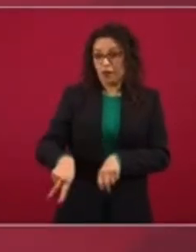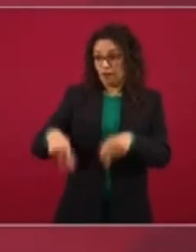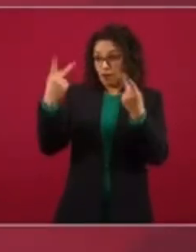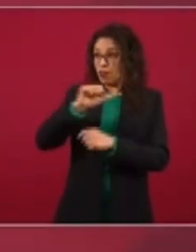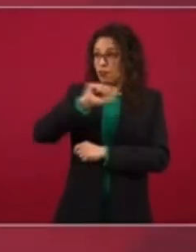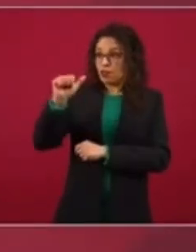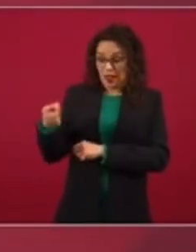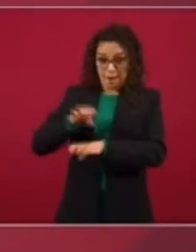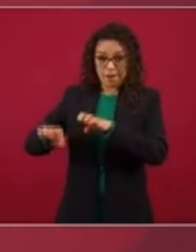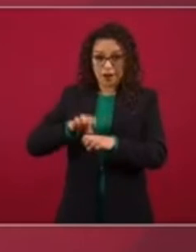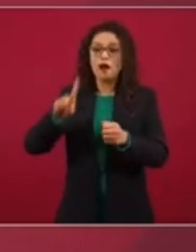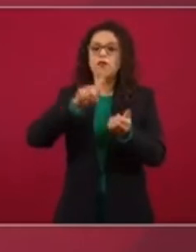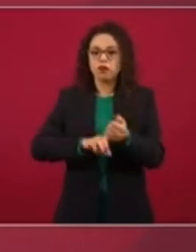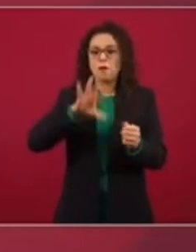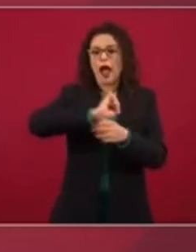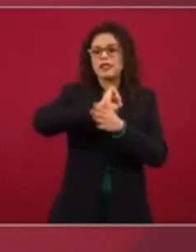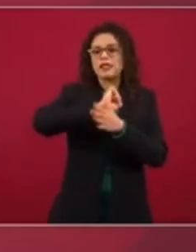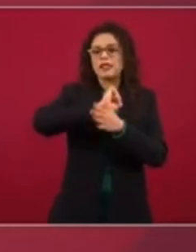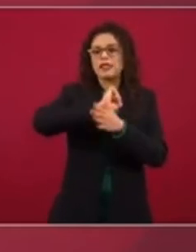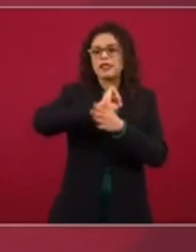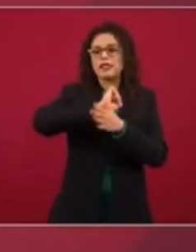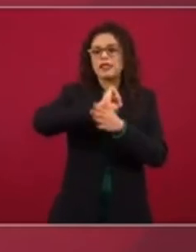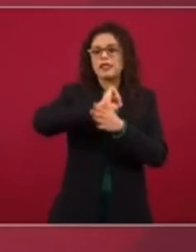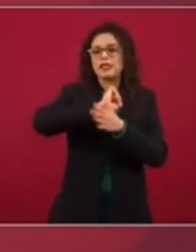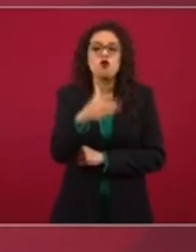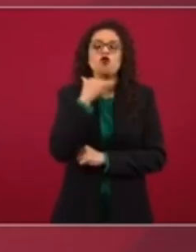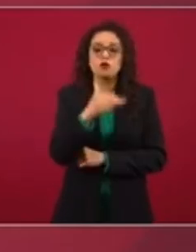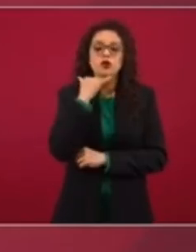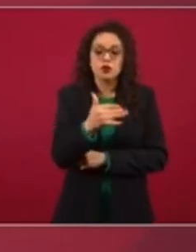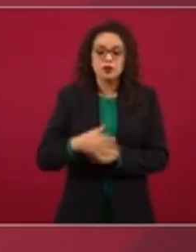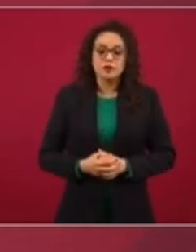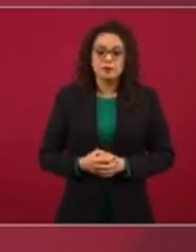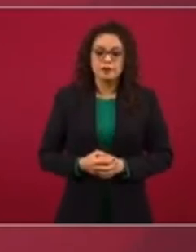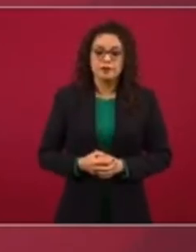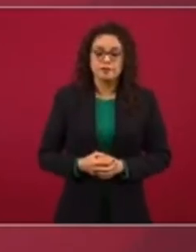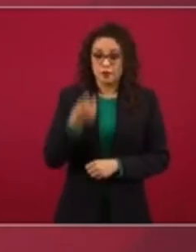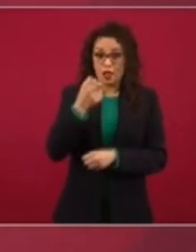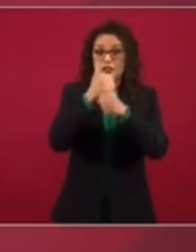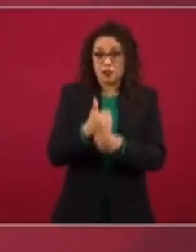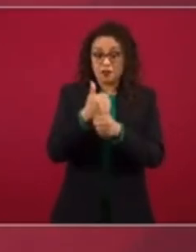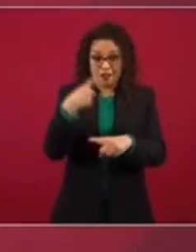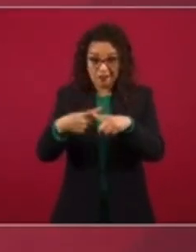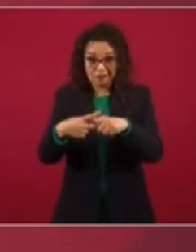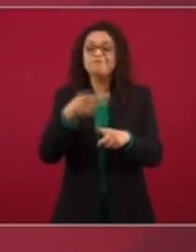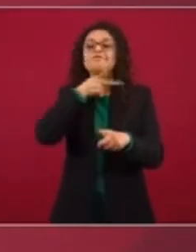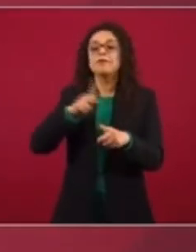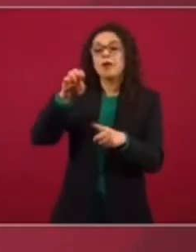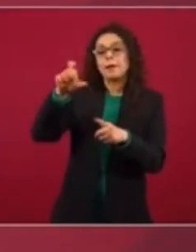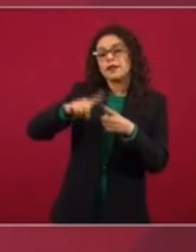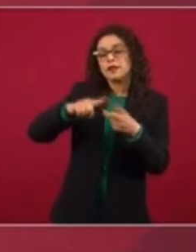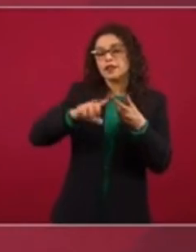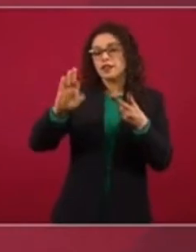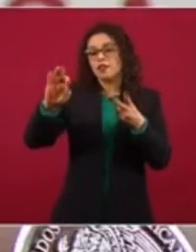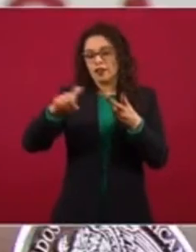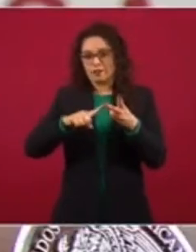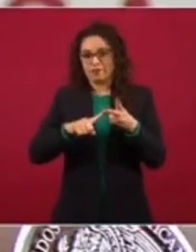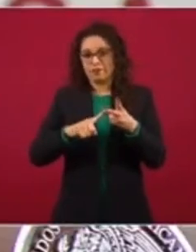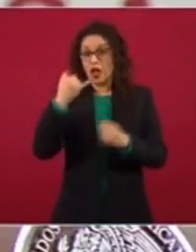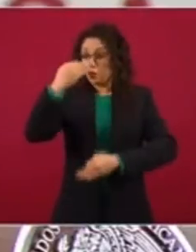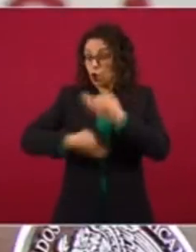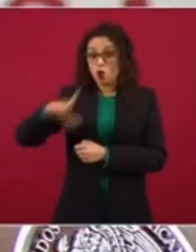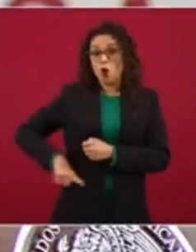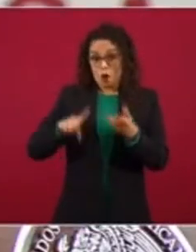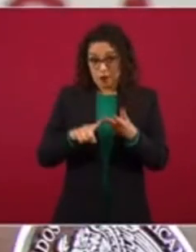corrupción. Entonces, eso era lo que padecía Pemex y eso es lo que padecía la Comisión Federal de Electricidad. Y todo el gobierno. Y desde